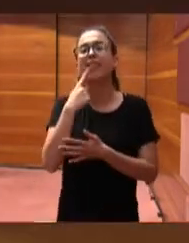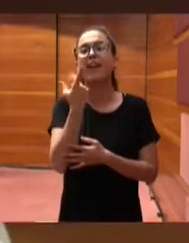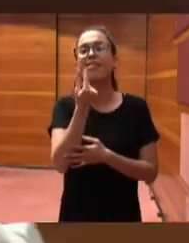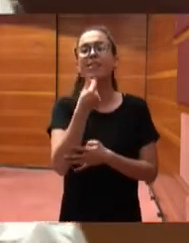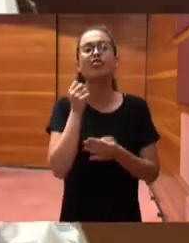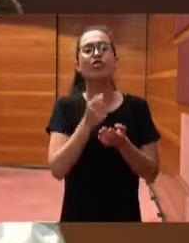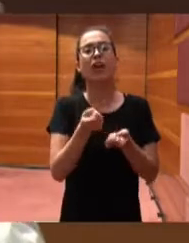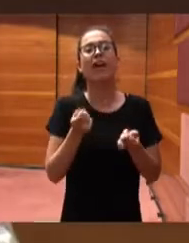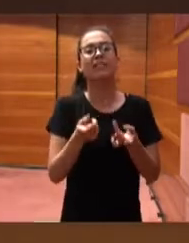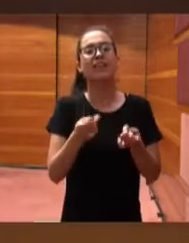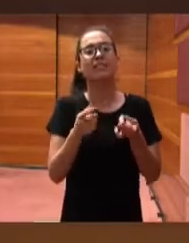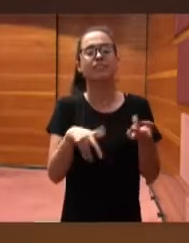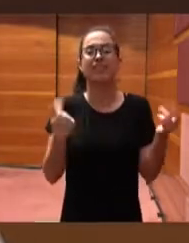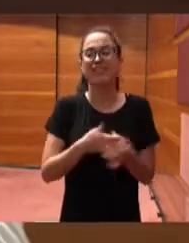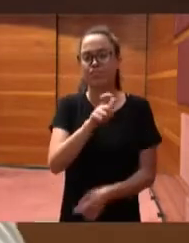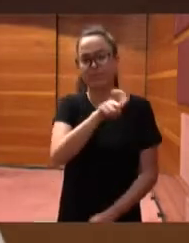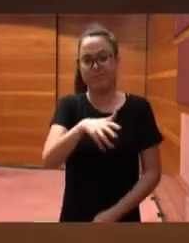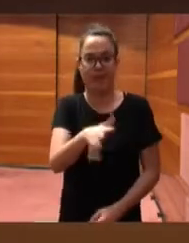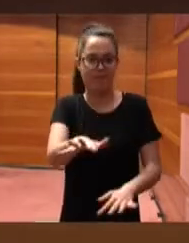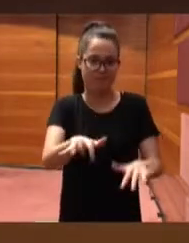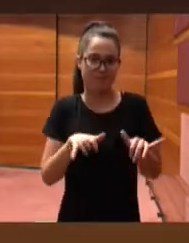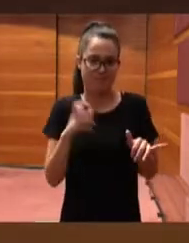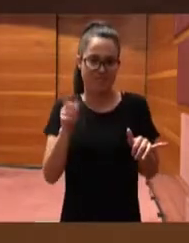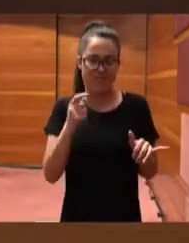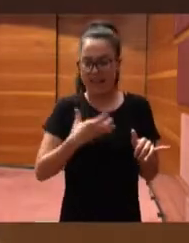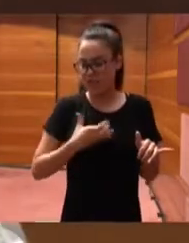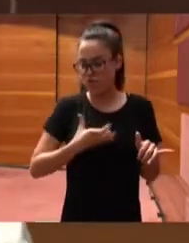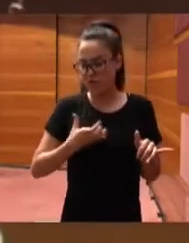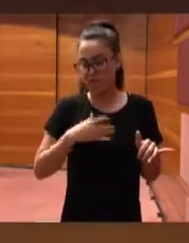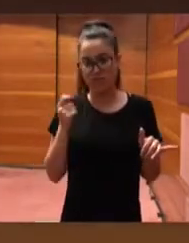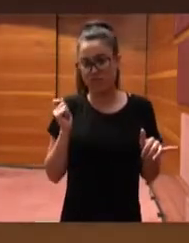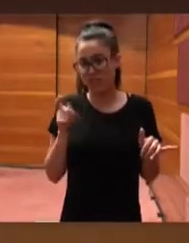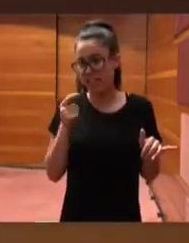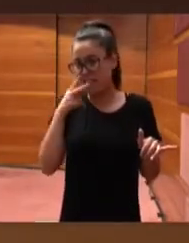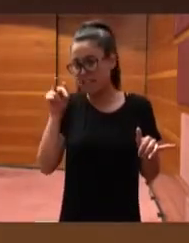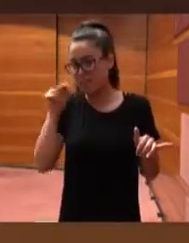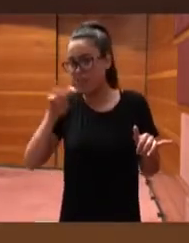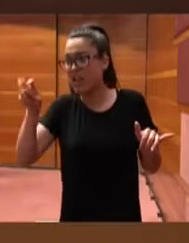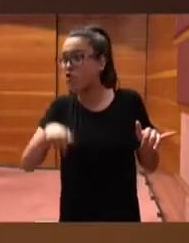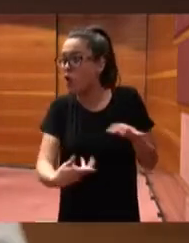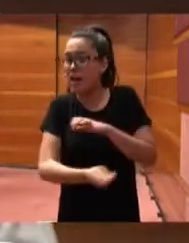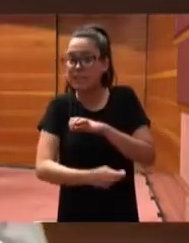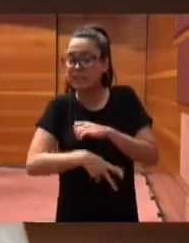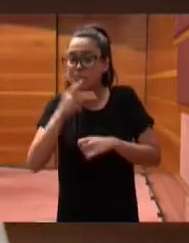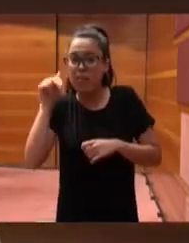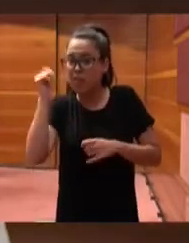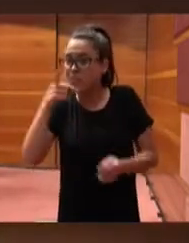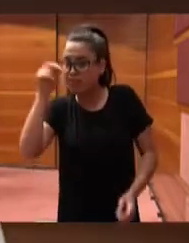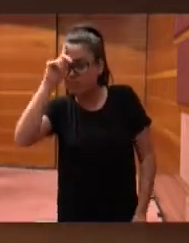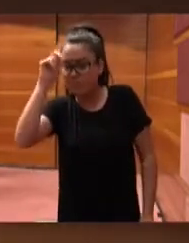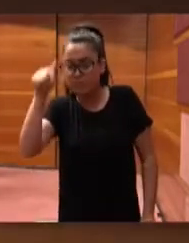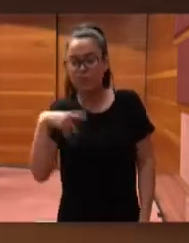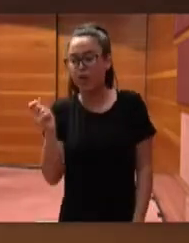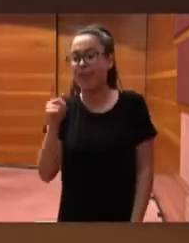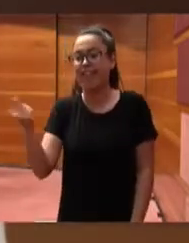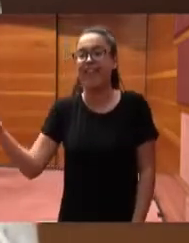egoísta. Y el problema que está viendo muchos ayuntamientos, no sé en este, porque insisto, no conozco la experiencia de Gasteiz, es que cada cual quiere para su